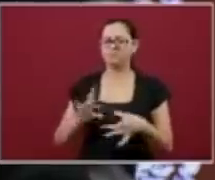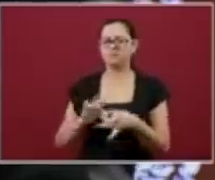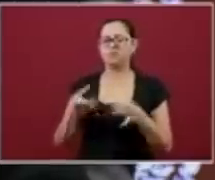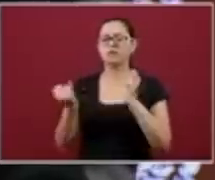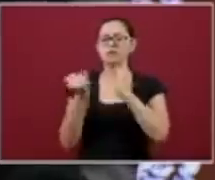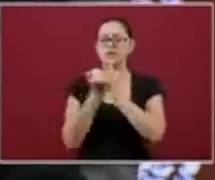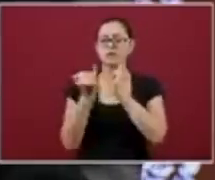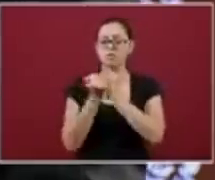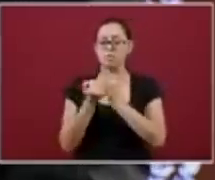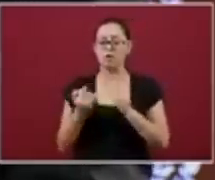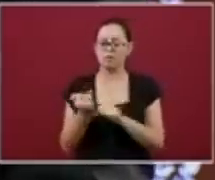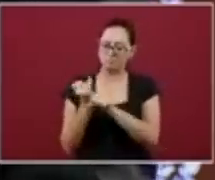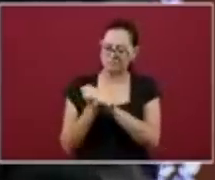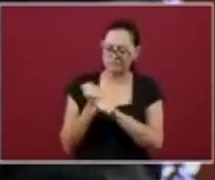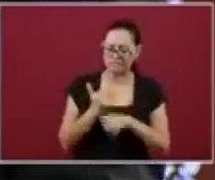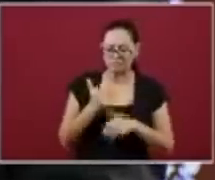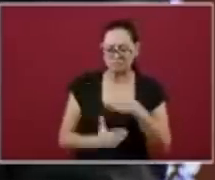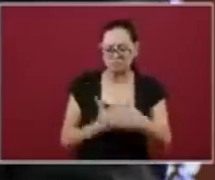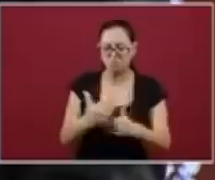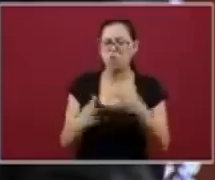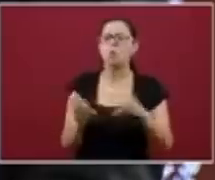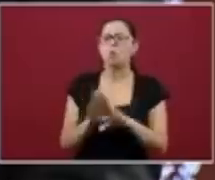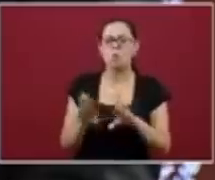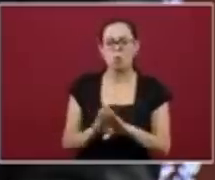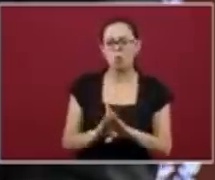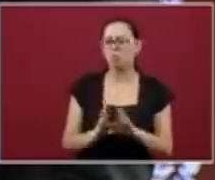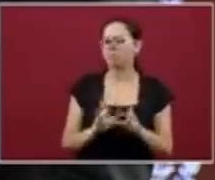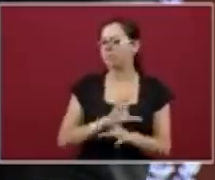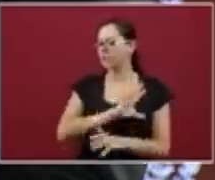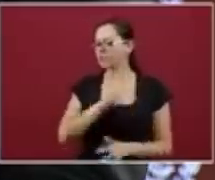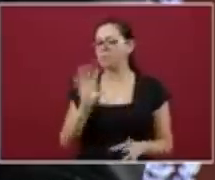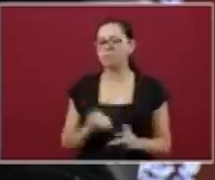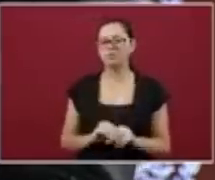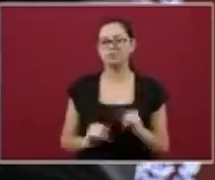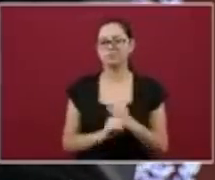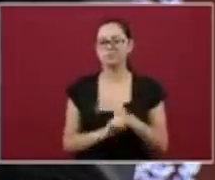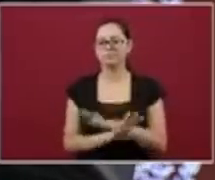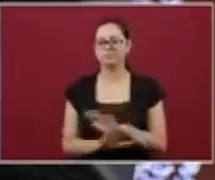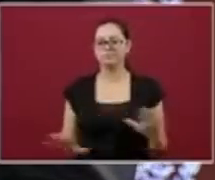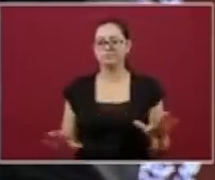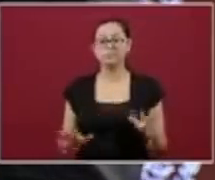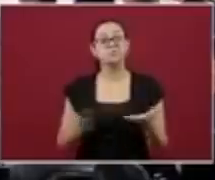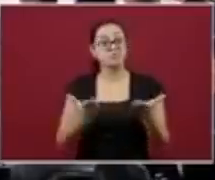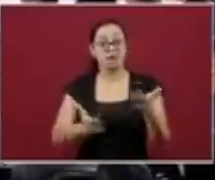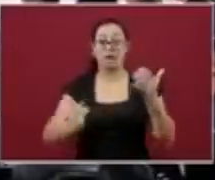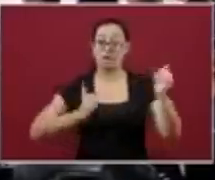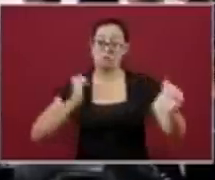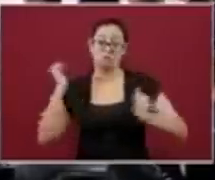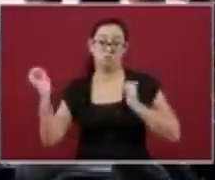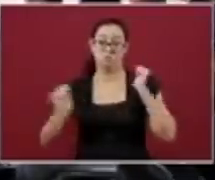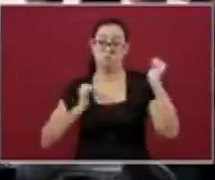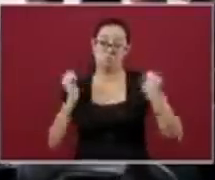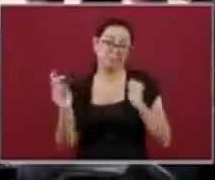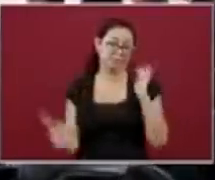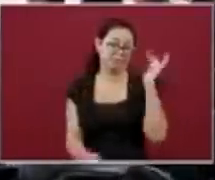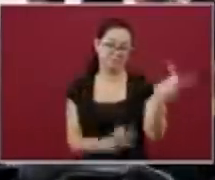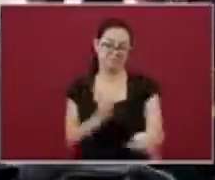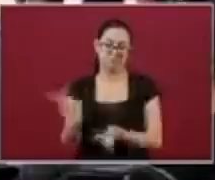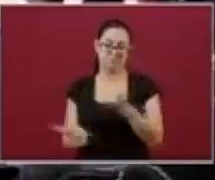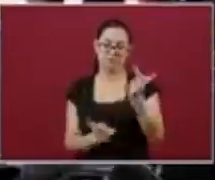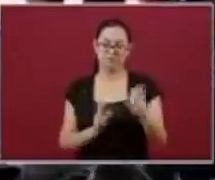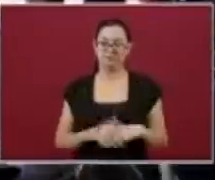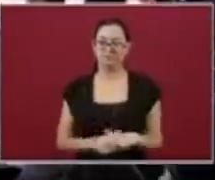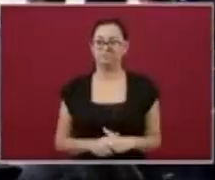la investigación, van a tener todos los datos y aprovecha para preguntarle sobre este tema.